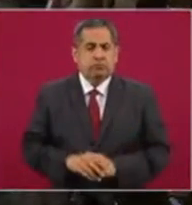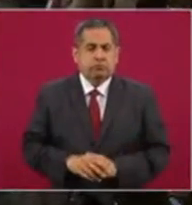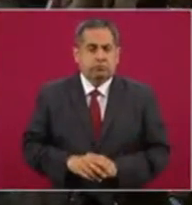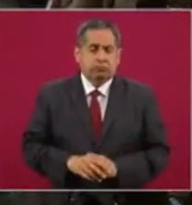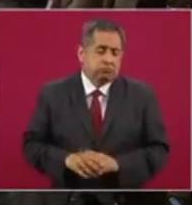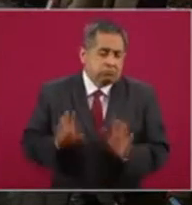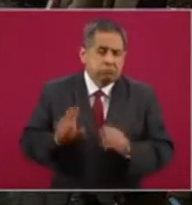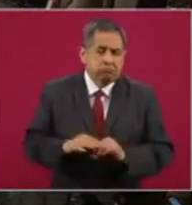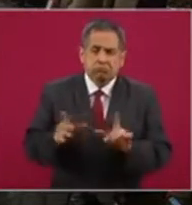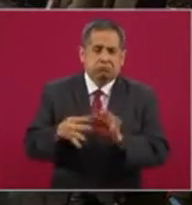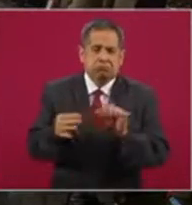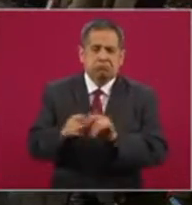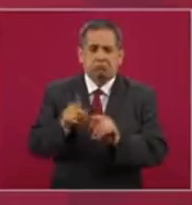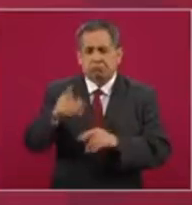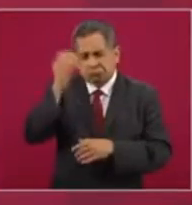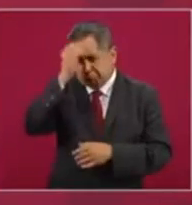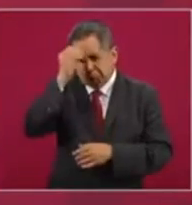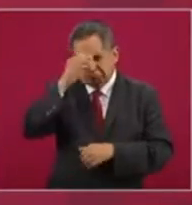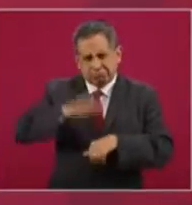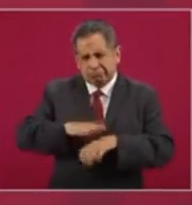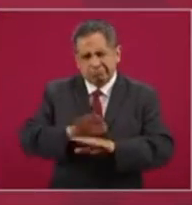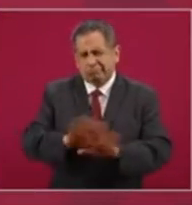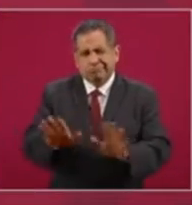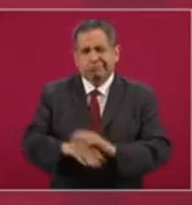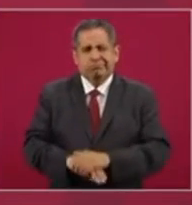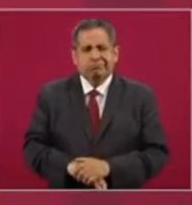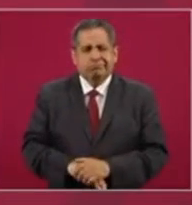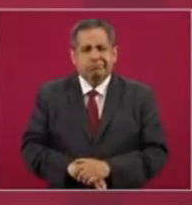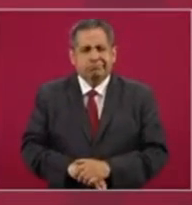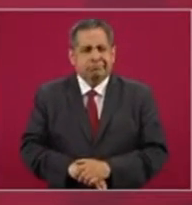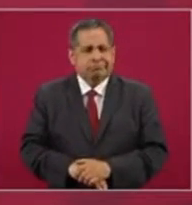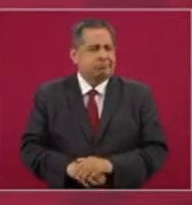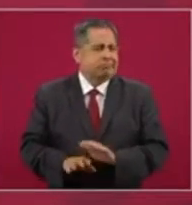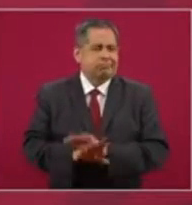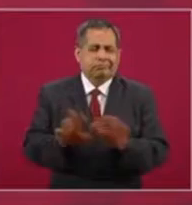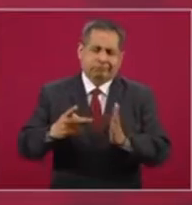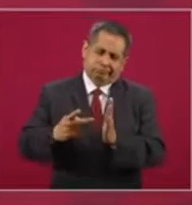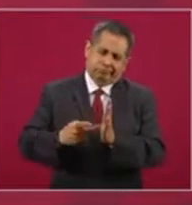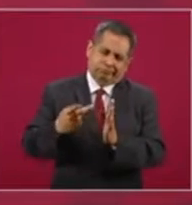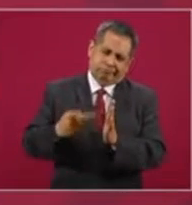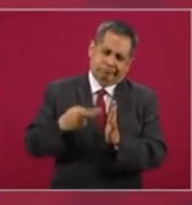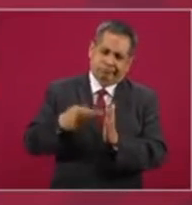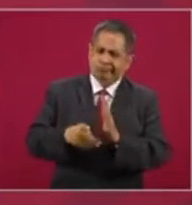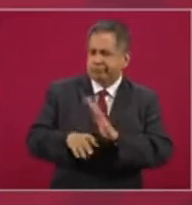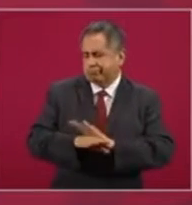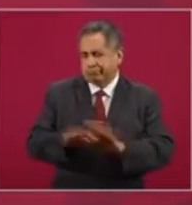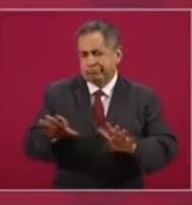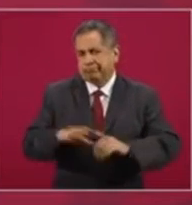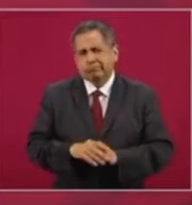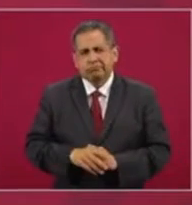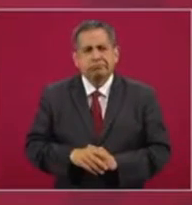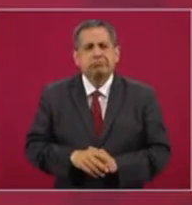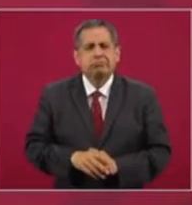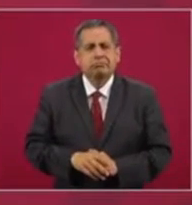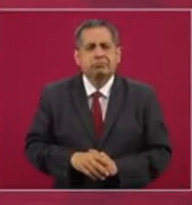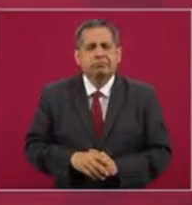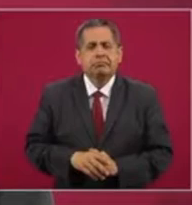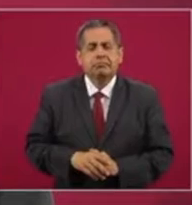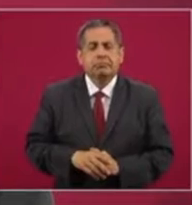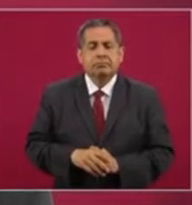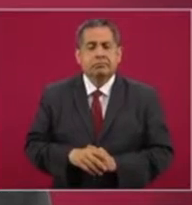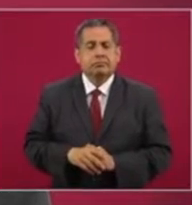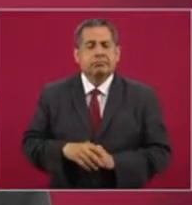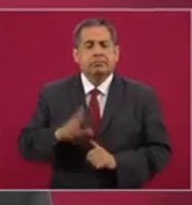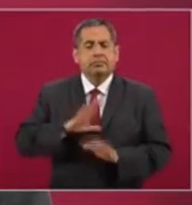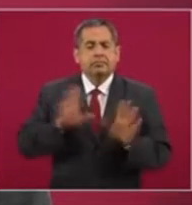es eso, nada más. No opino más. Ya repetir de que